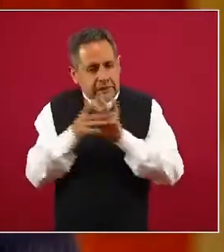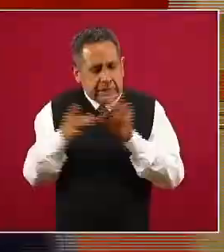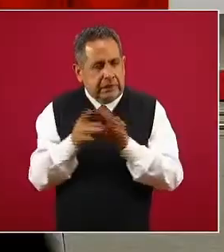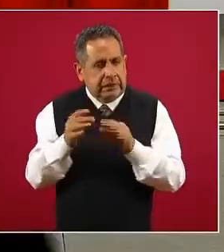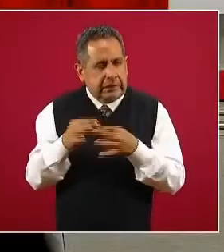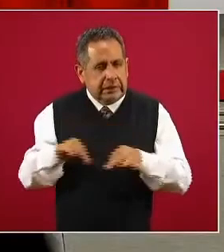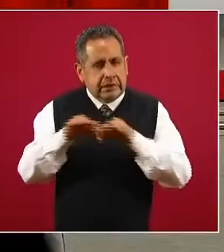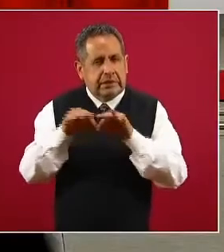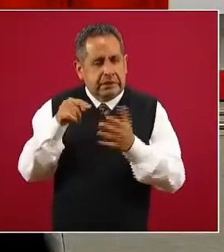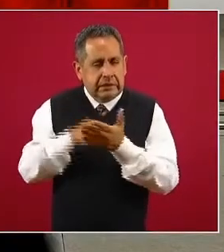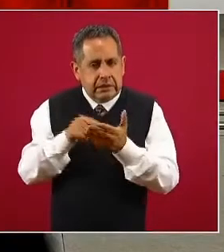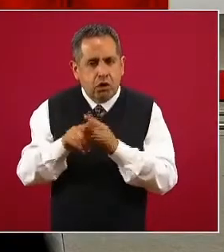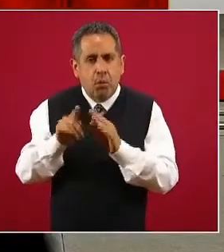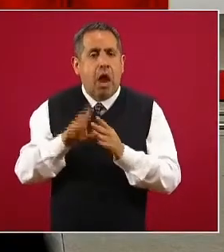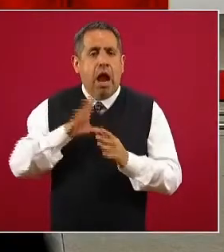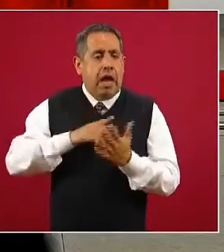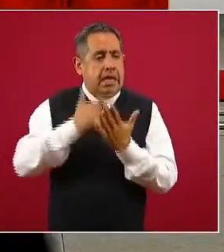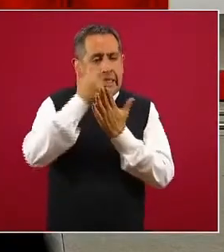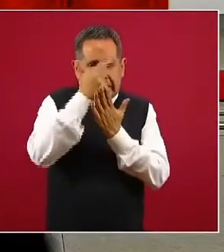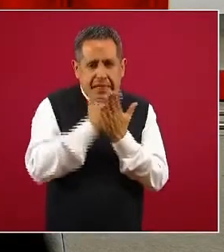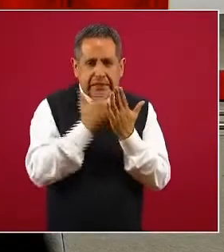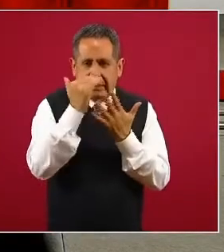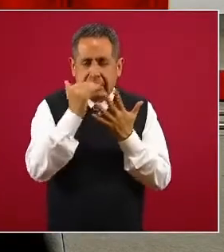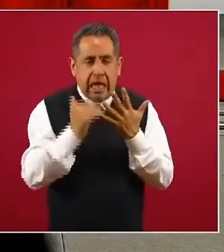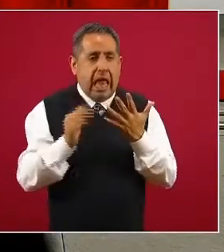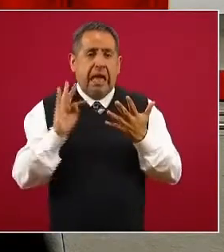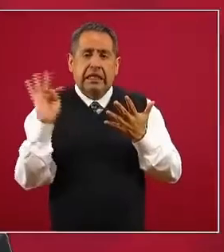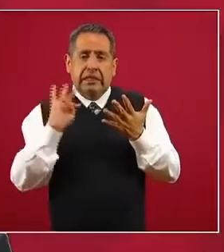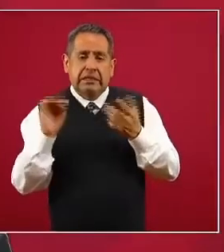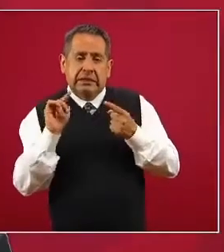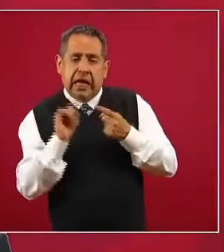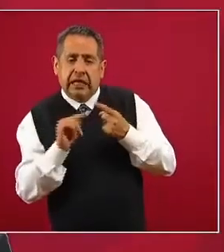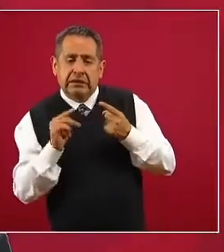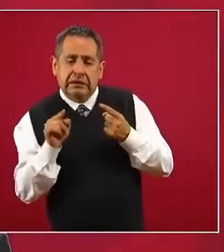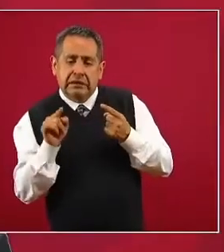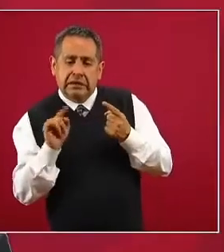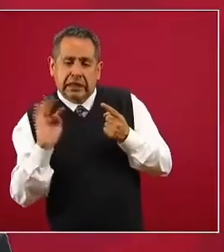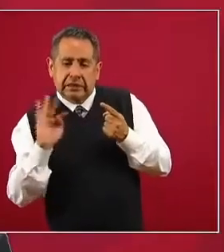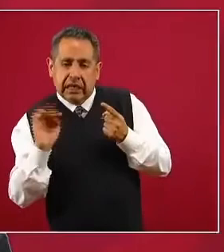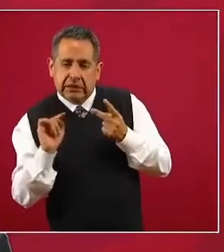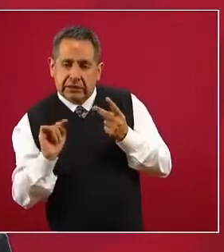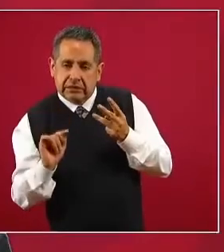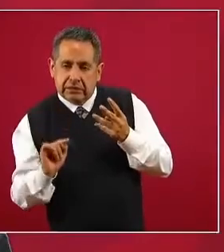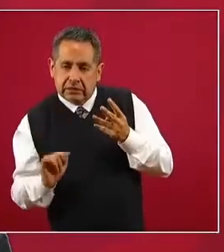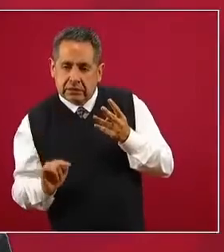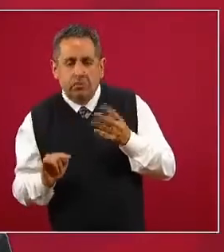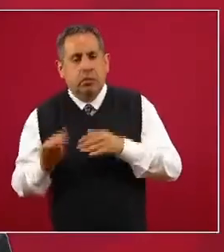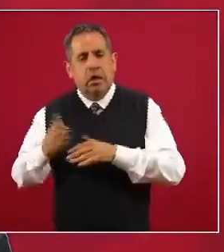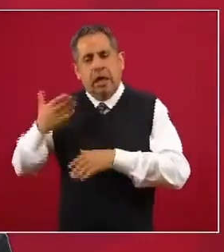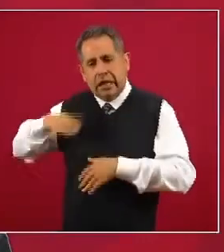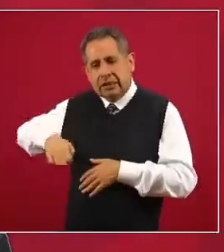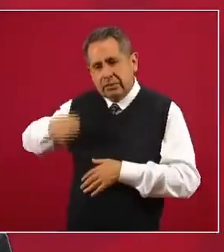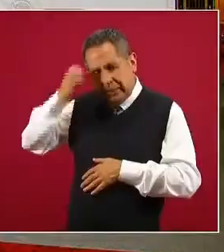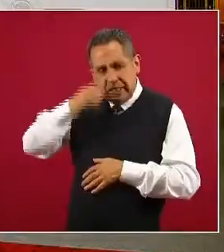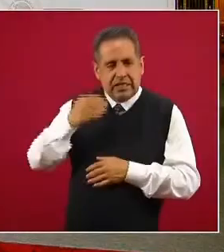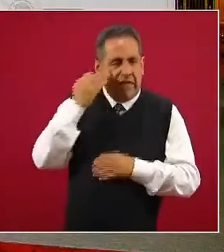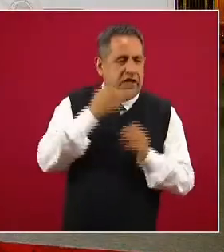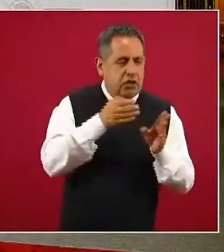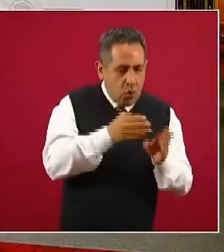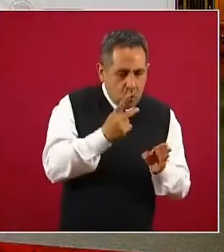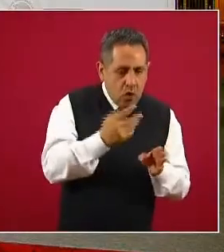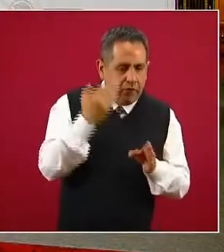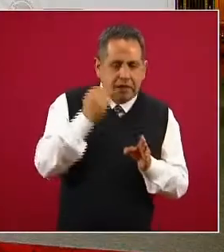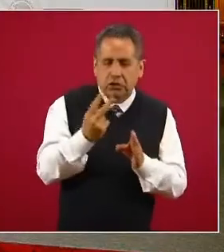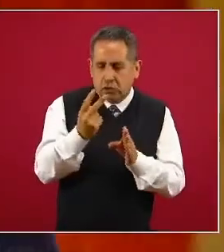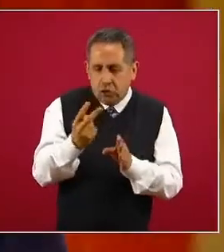inicio listados completos de las posibles reacciones secundarias con base en la experiencia de la fase 1, de